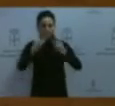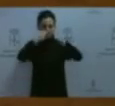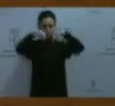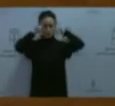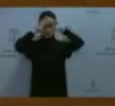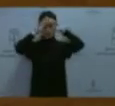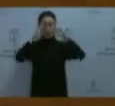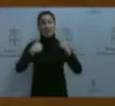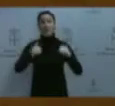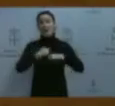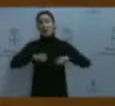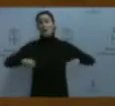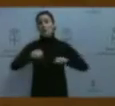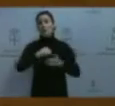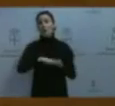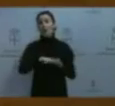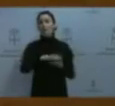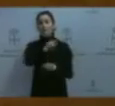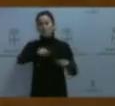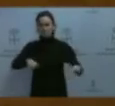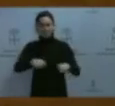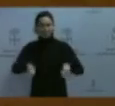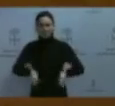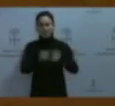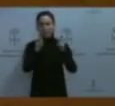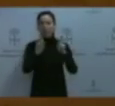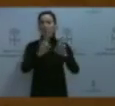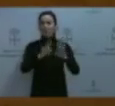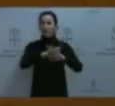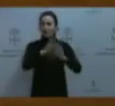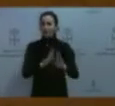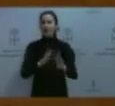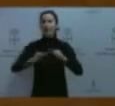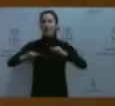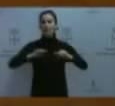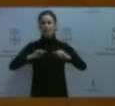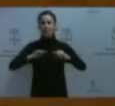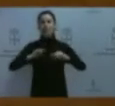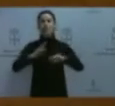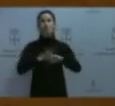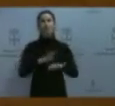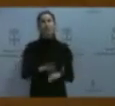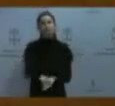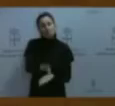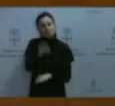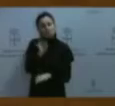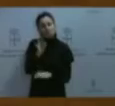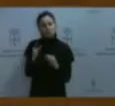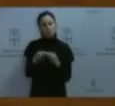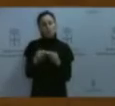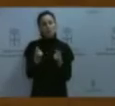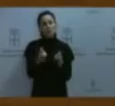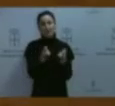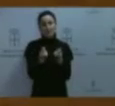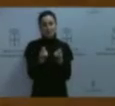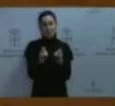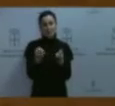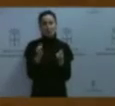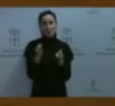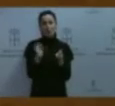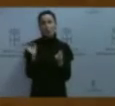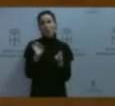Aunque me referiré a cualquier persona con incidencia en la decisión del uso de recursos económicos o en el ritmo